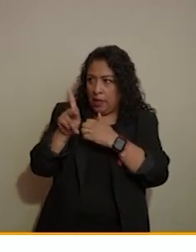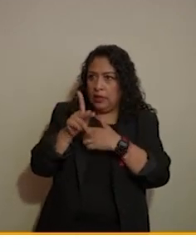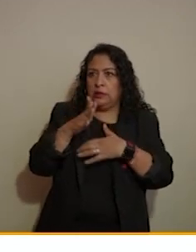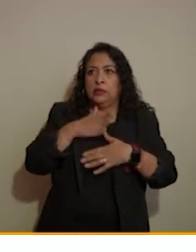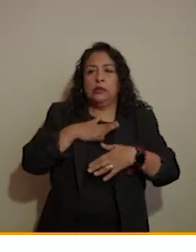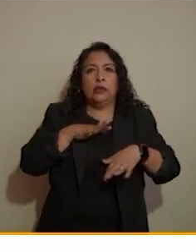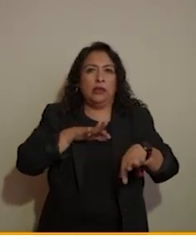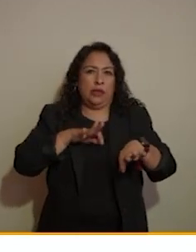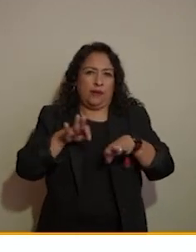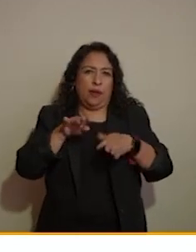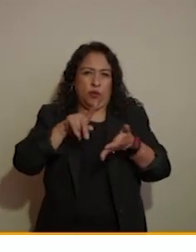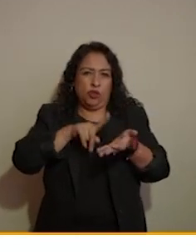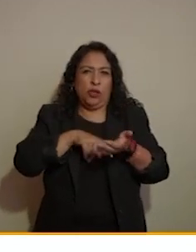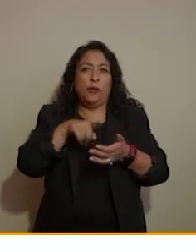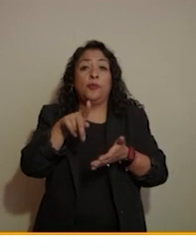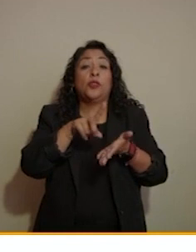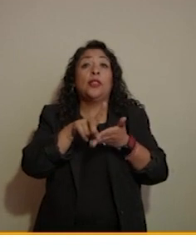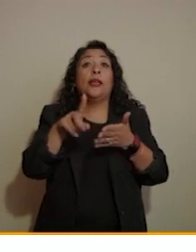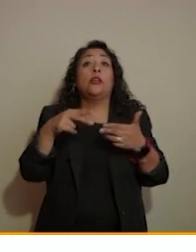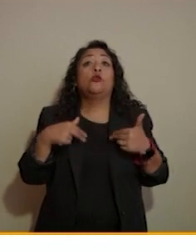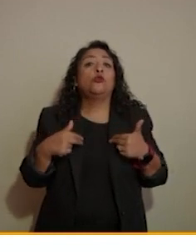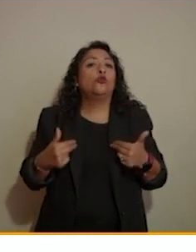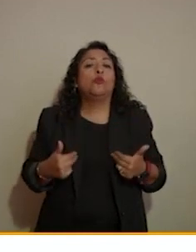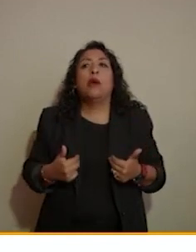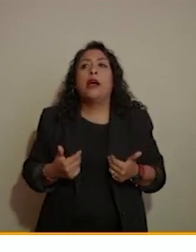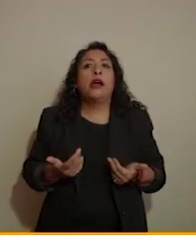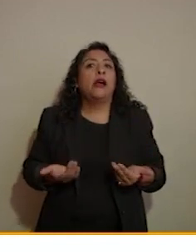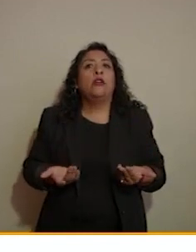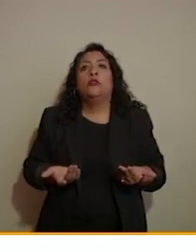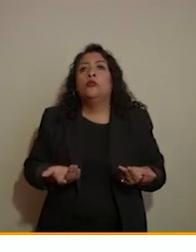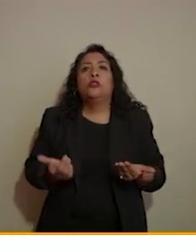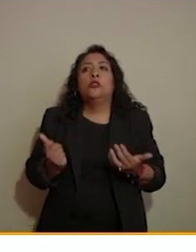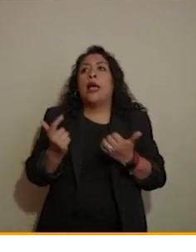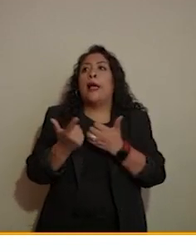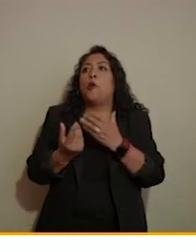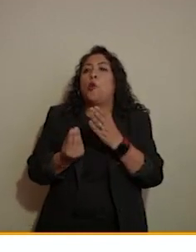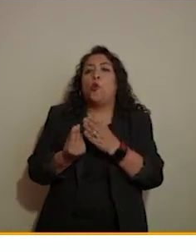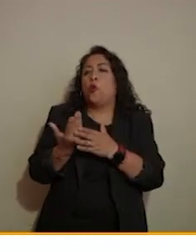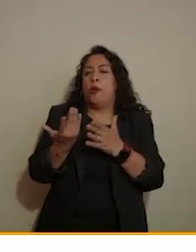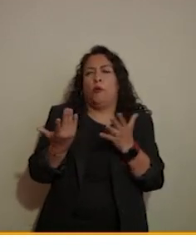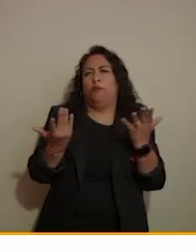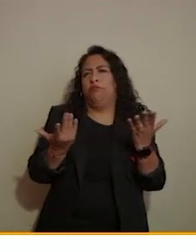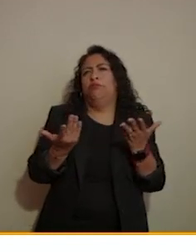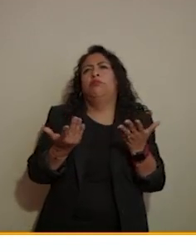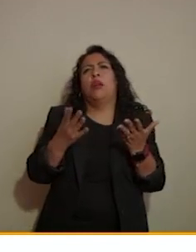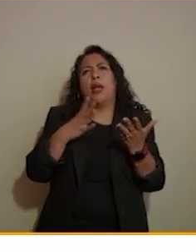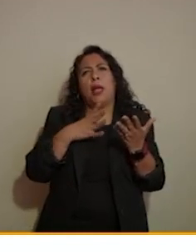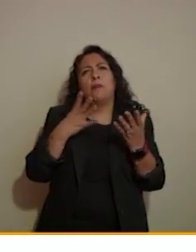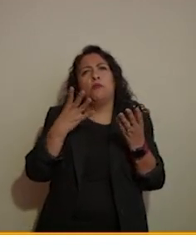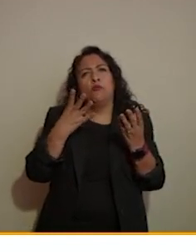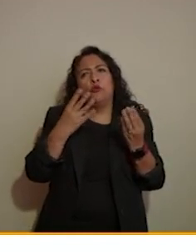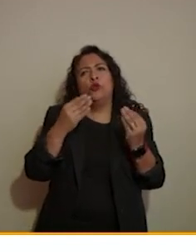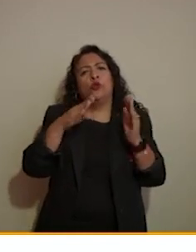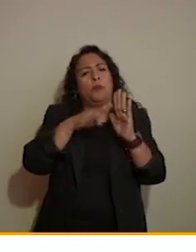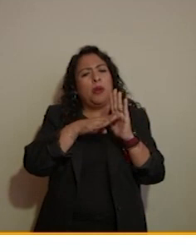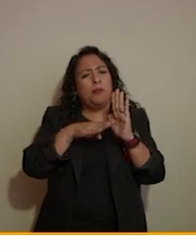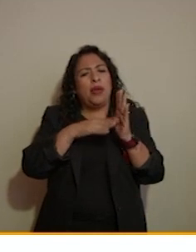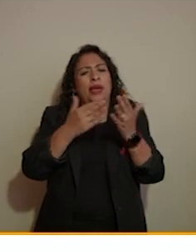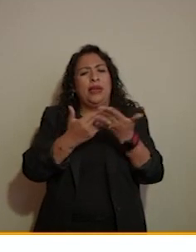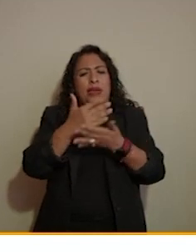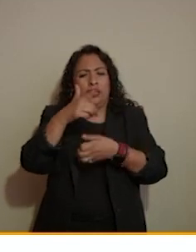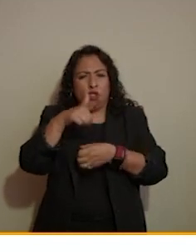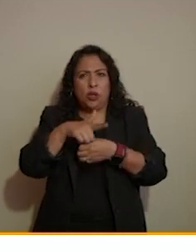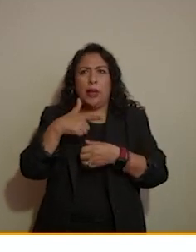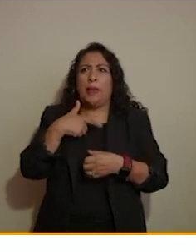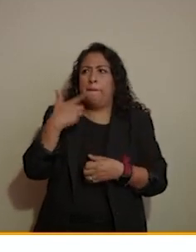¿no? Los derechos humanos no es algo nuevo, muchos marcos nacionales